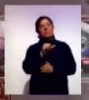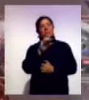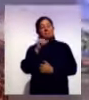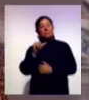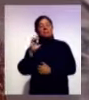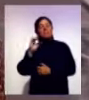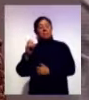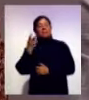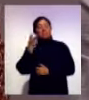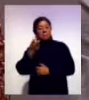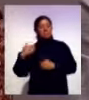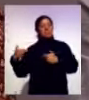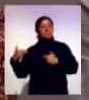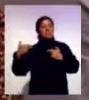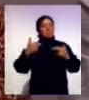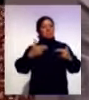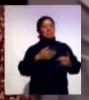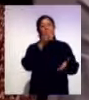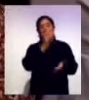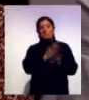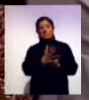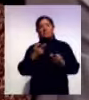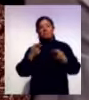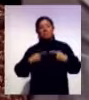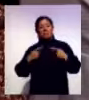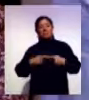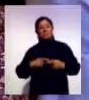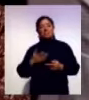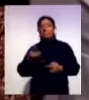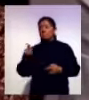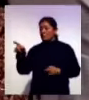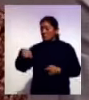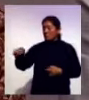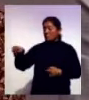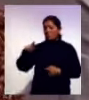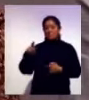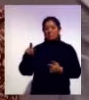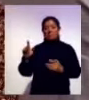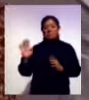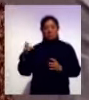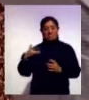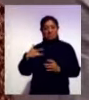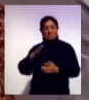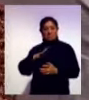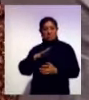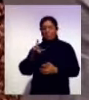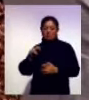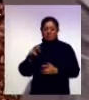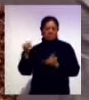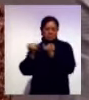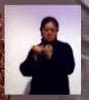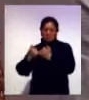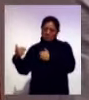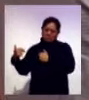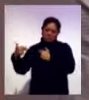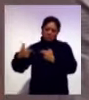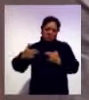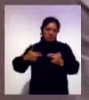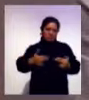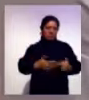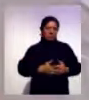en donde no solamente las personas que iniciaron desde hace años, hoy también los hijos de las iniciadas siguen y va de generación